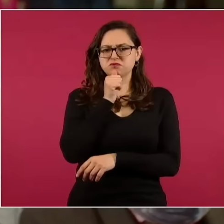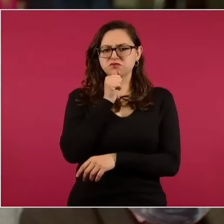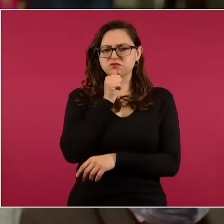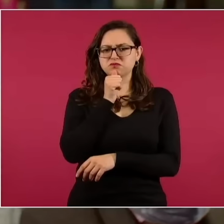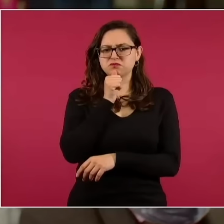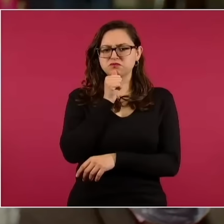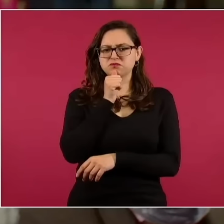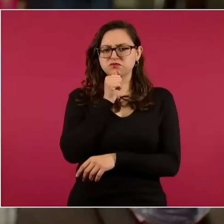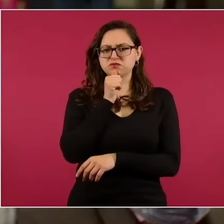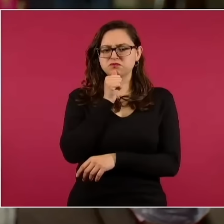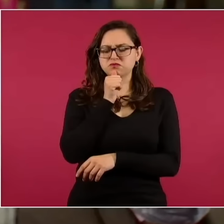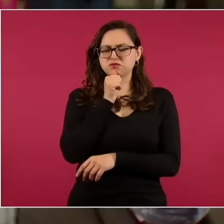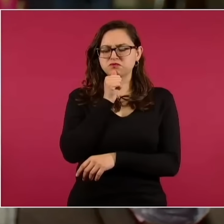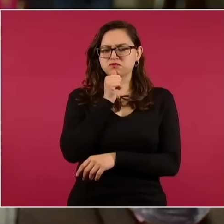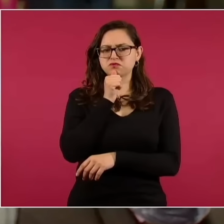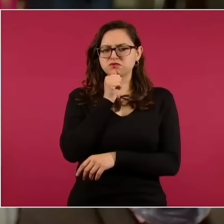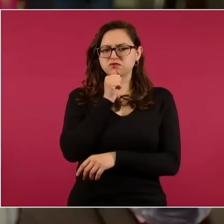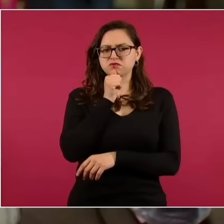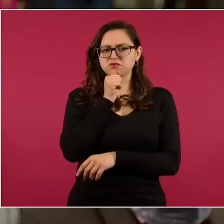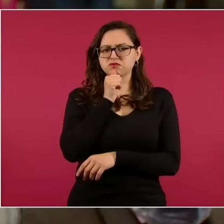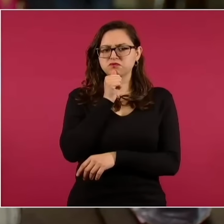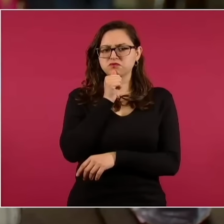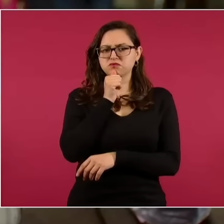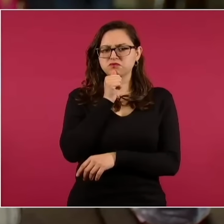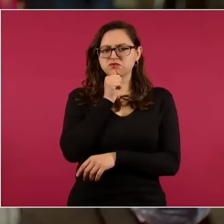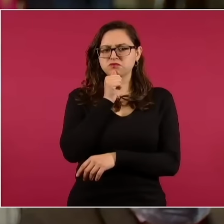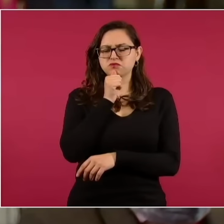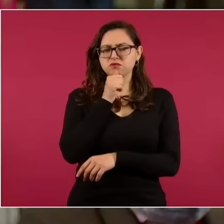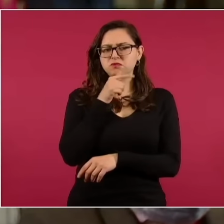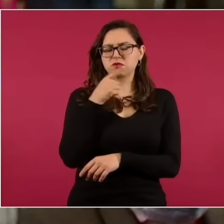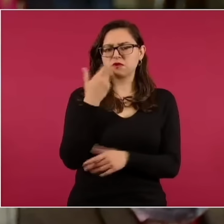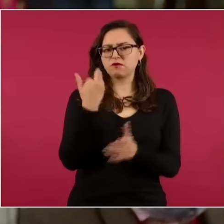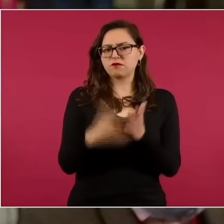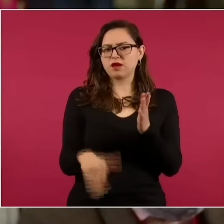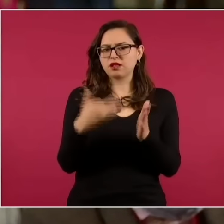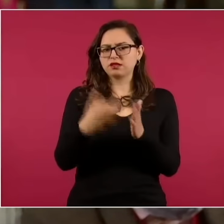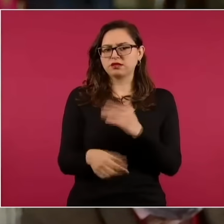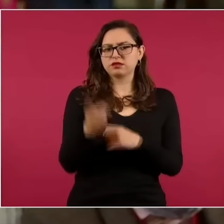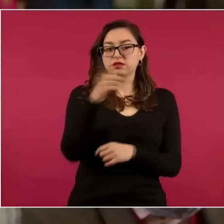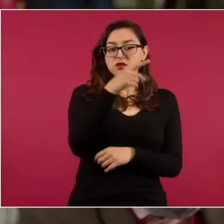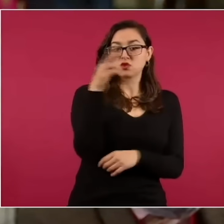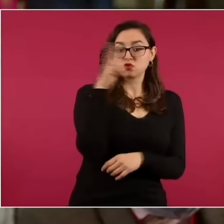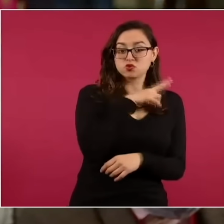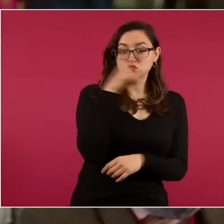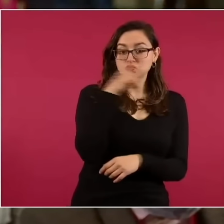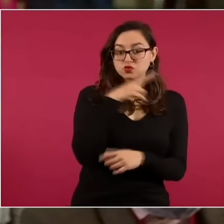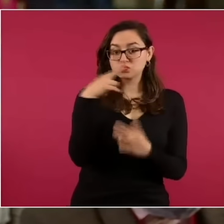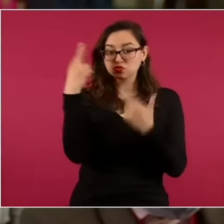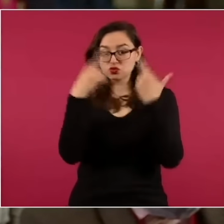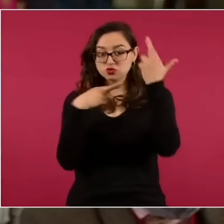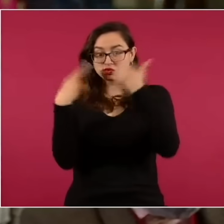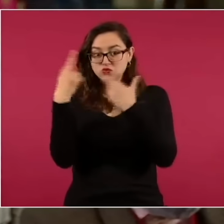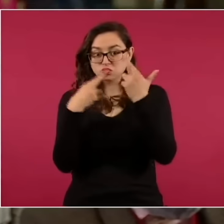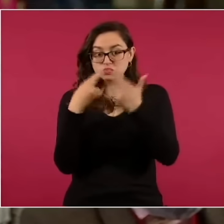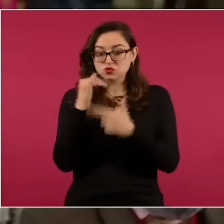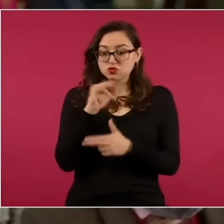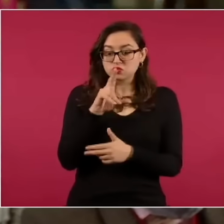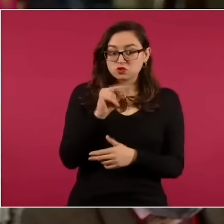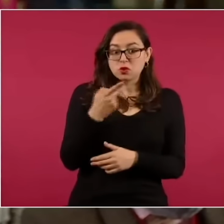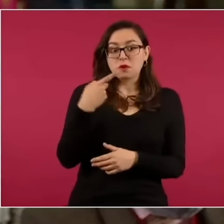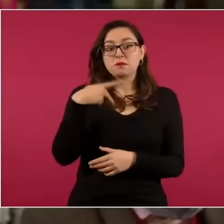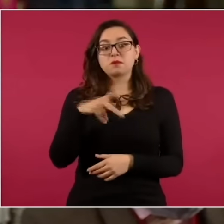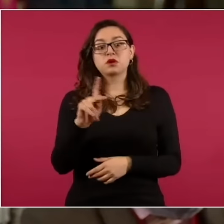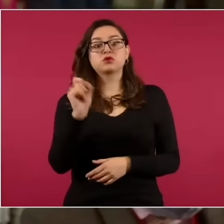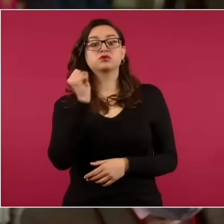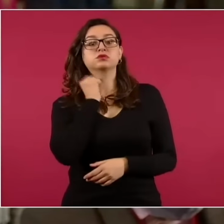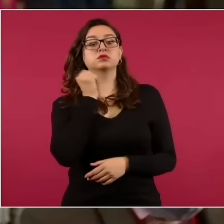es necesario el visto bueno del Consejo de la Federación de Rusia. Pero la Cámara Alta ya había firmado, aprobó este acuerdo